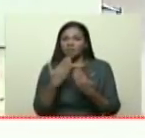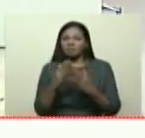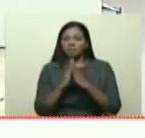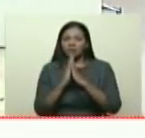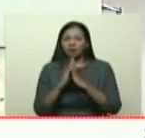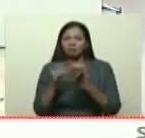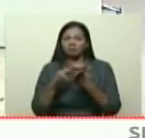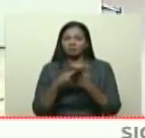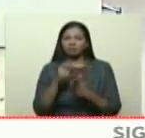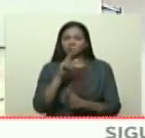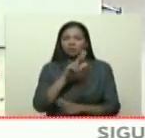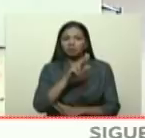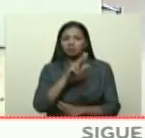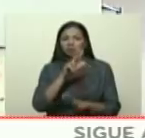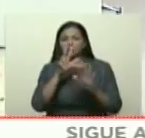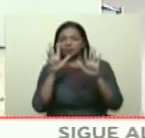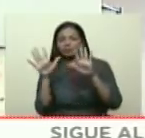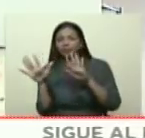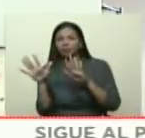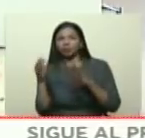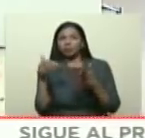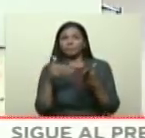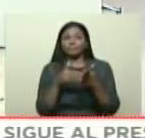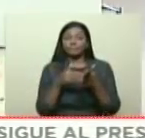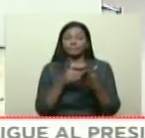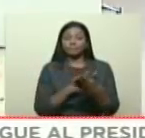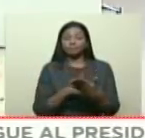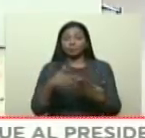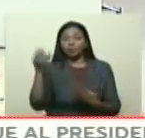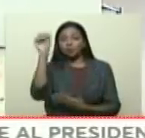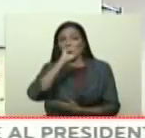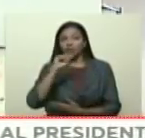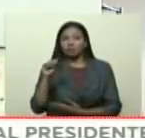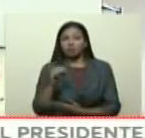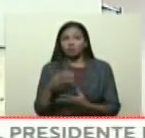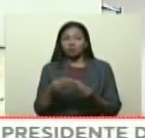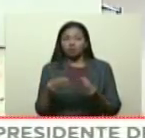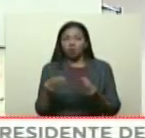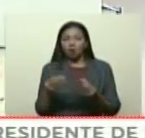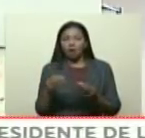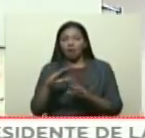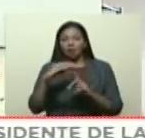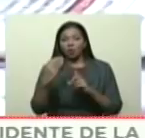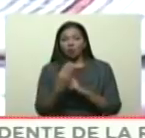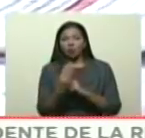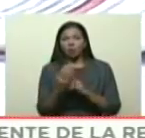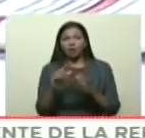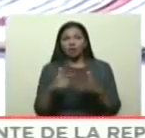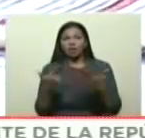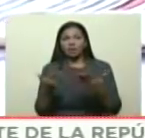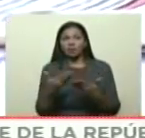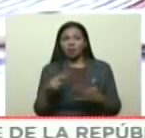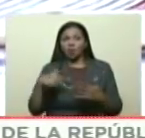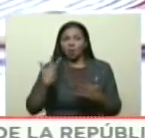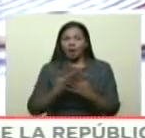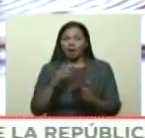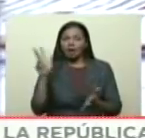de 35 mil millones de bolívares y la cultura y el libro lo vale. Aprobado.